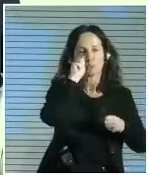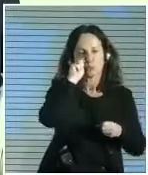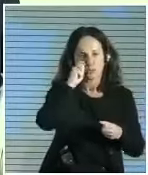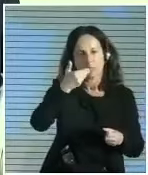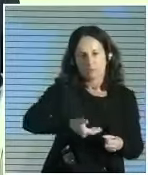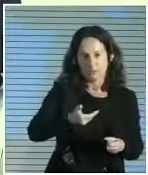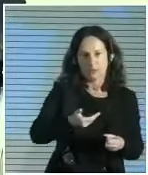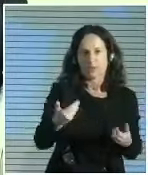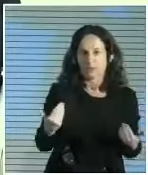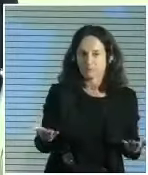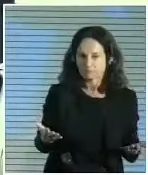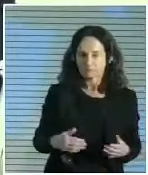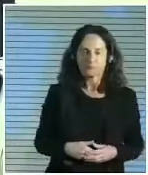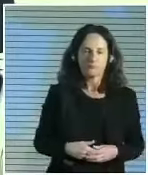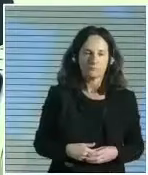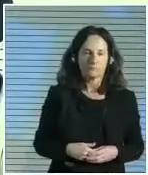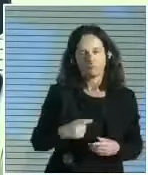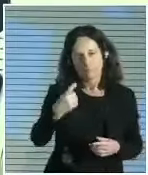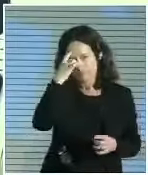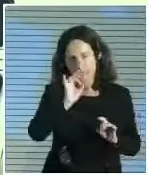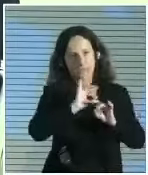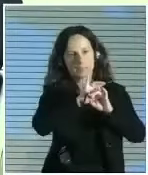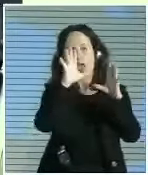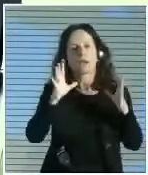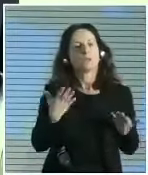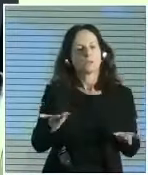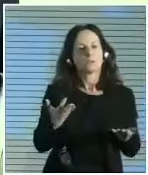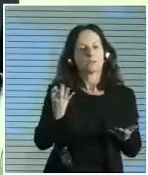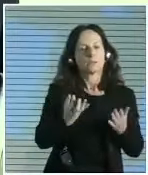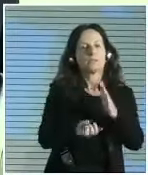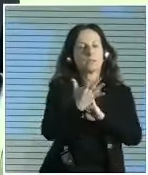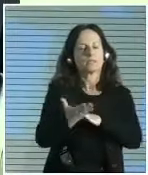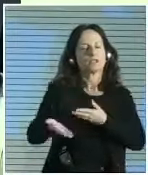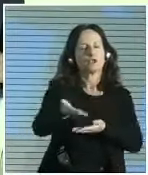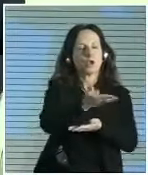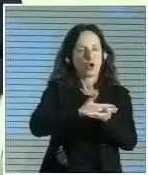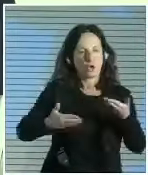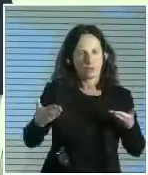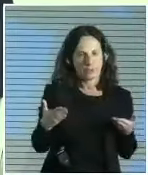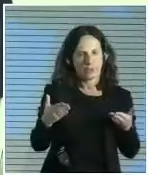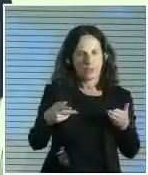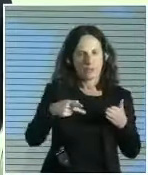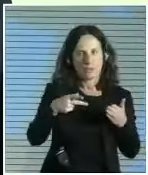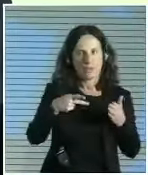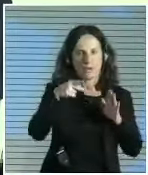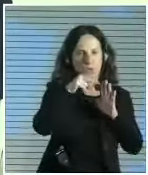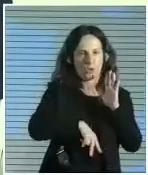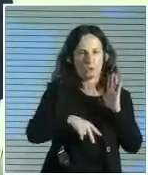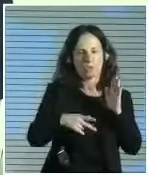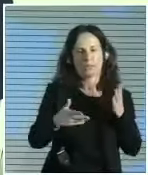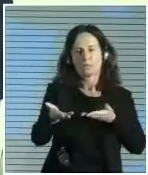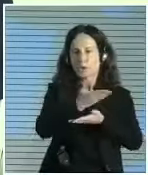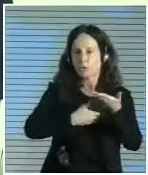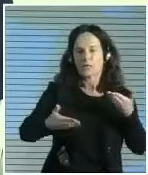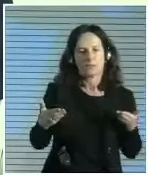es un marco de colaboración conjunta para que las áreas... estoy hablando del tomador de decisión